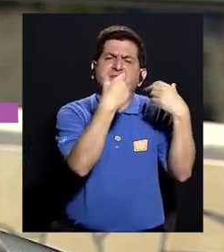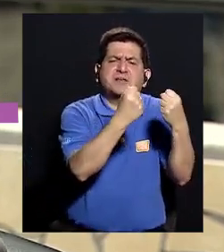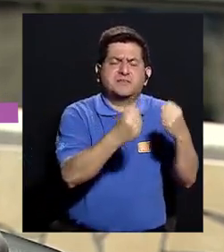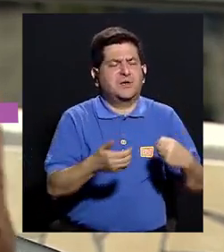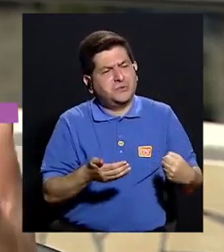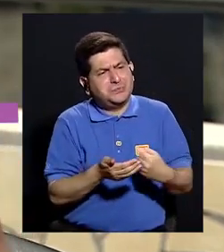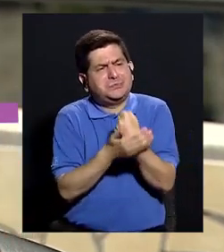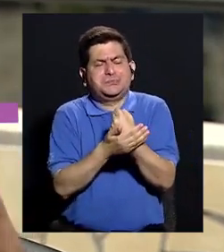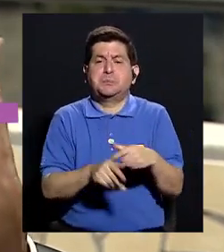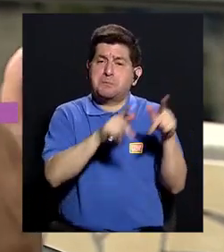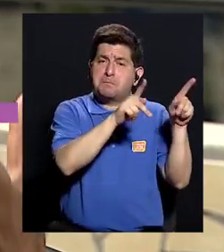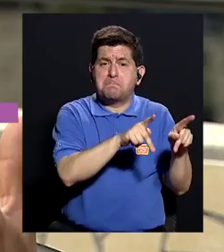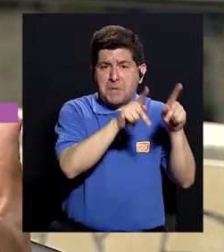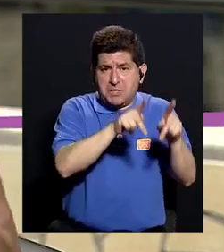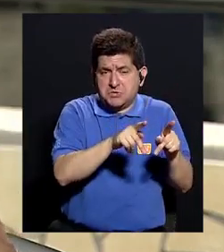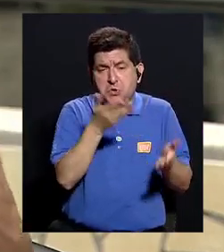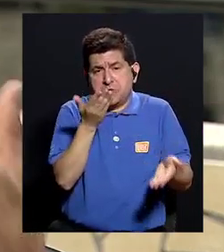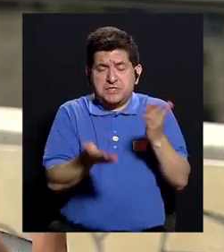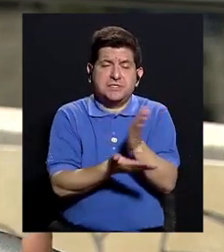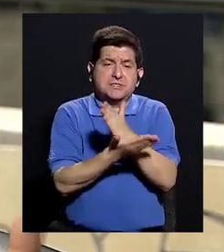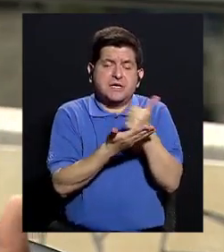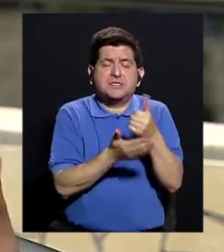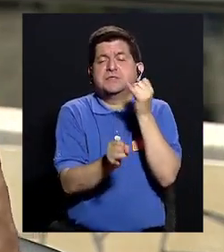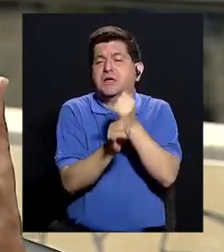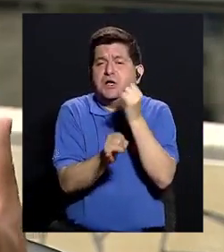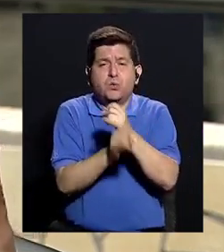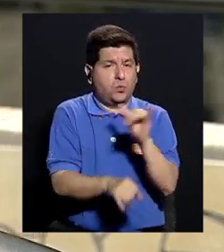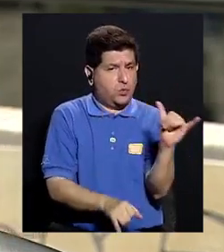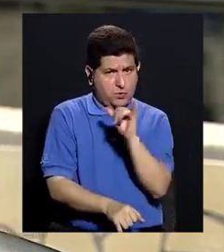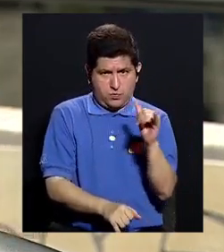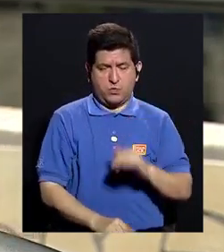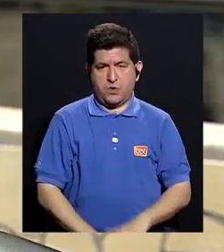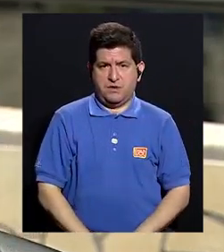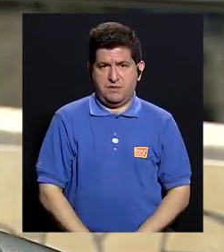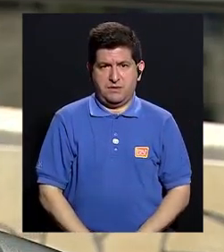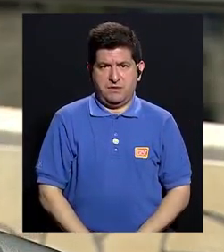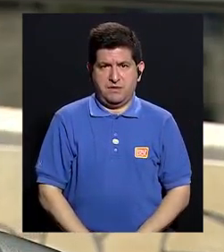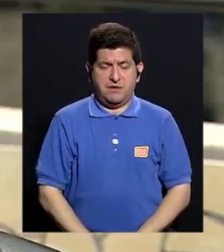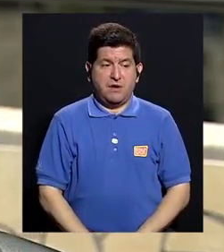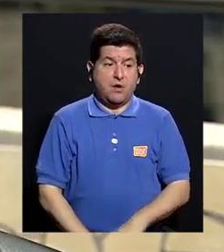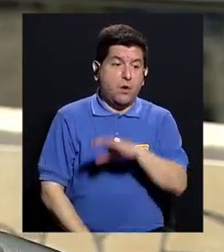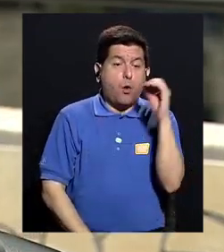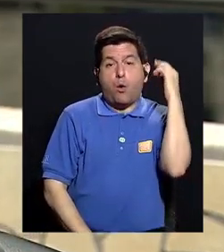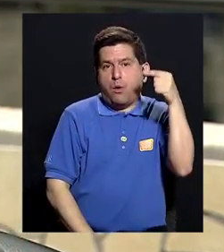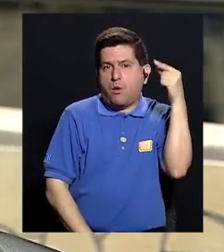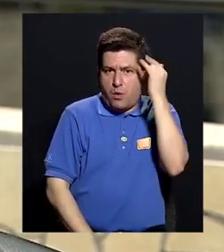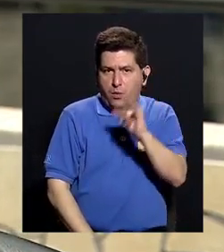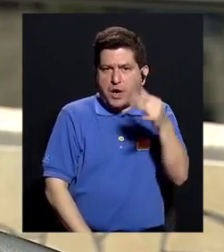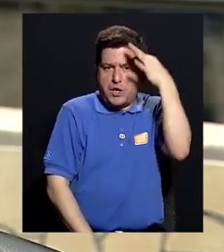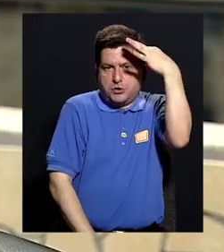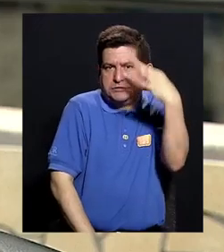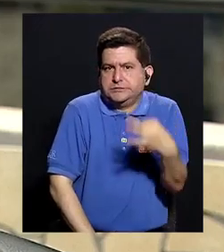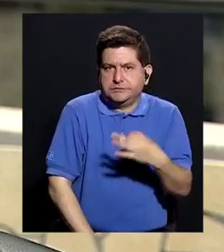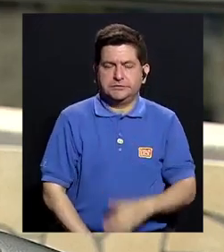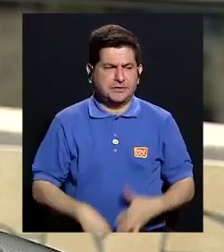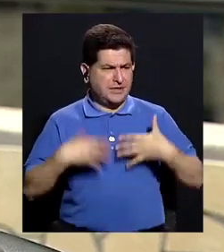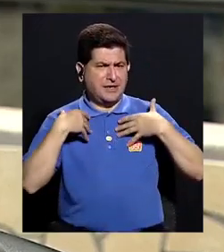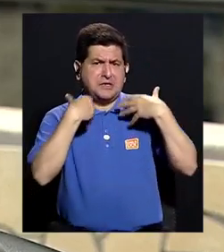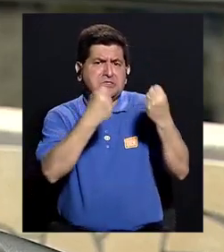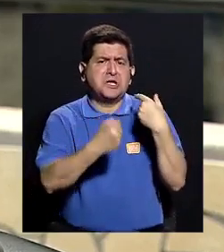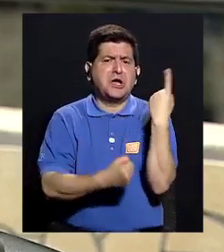salud, desgraciadamente algunas personas y algunas instituciones y algunos gobiernos siguen creyendo